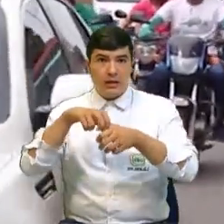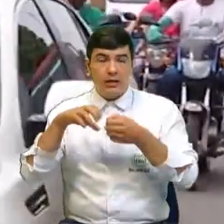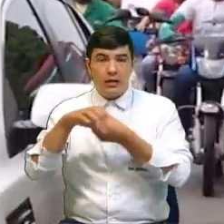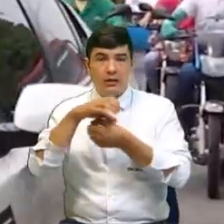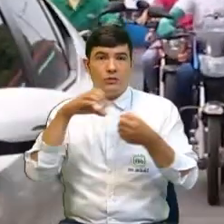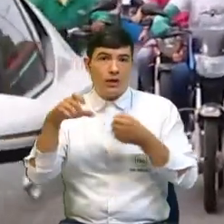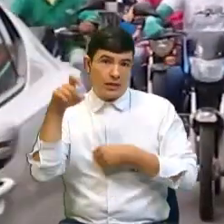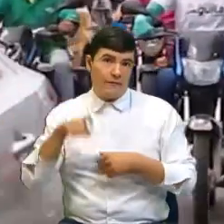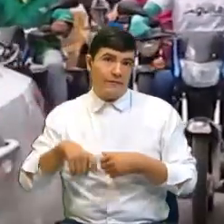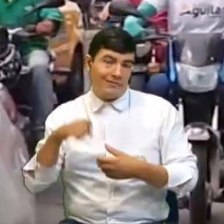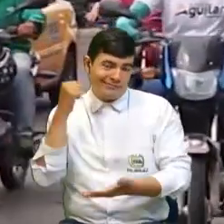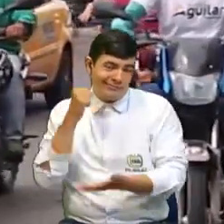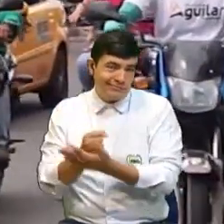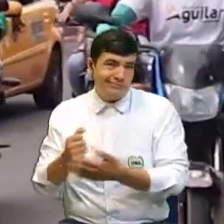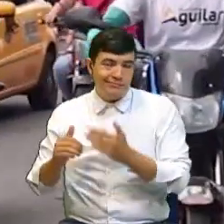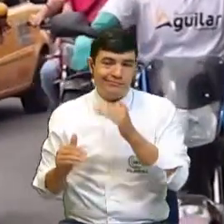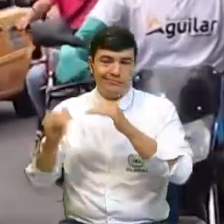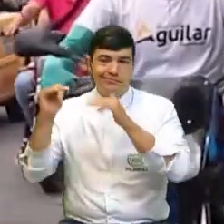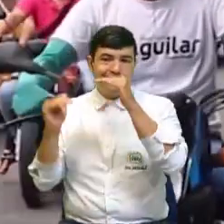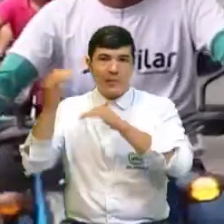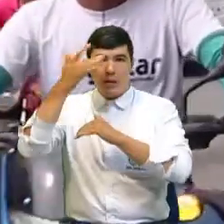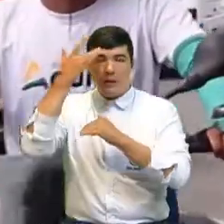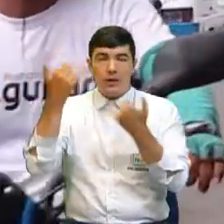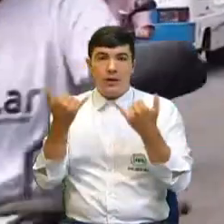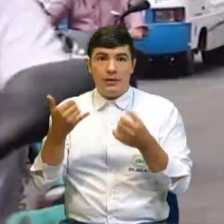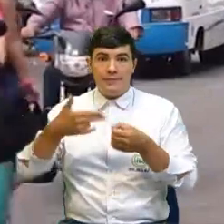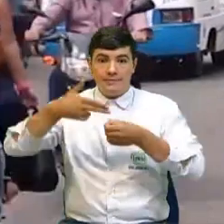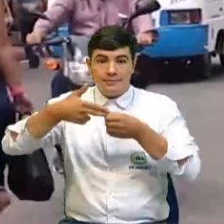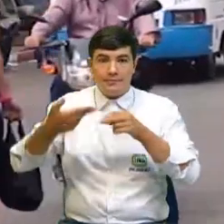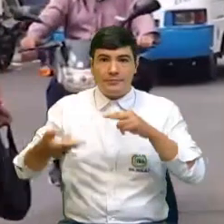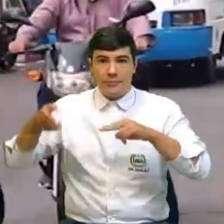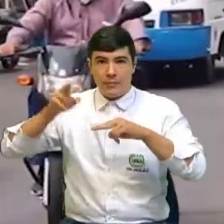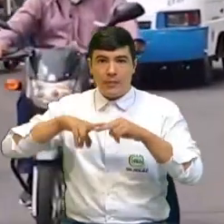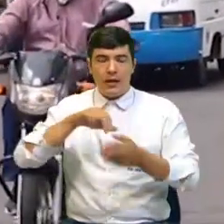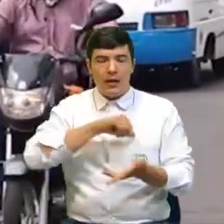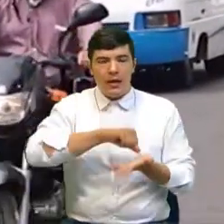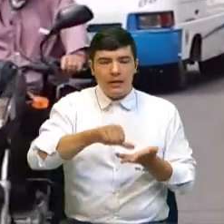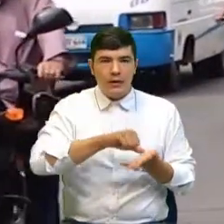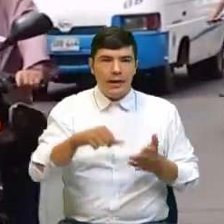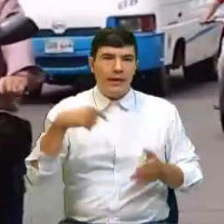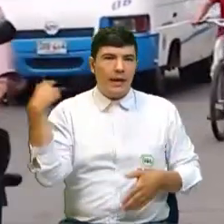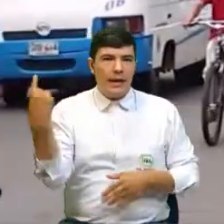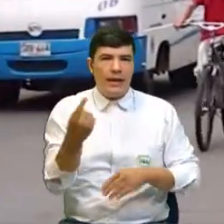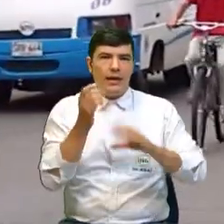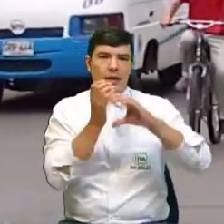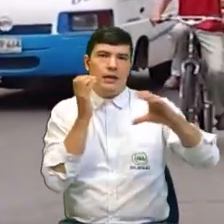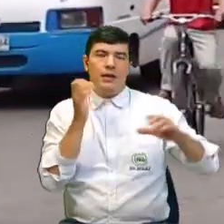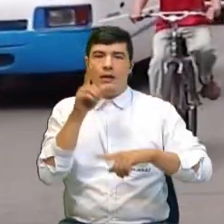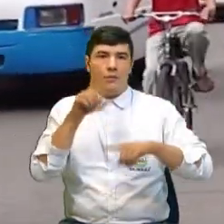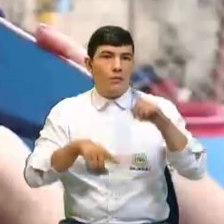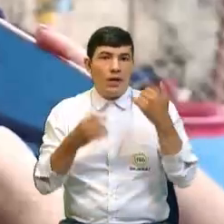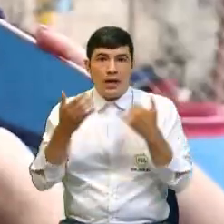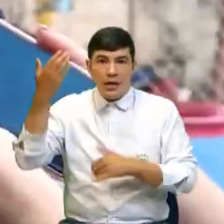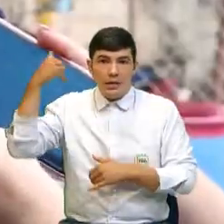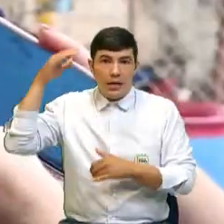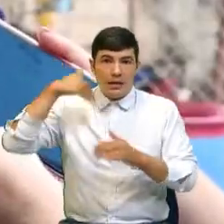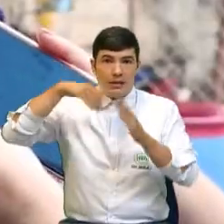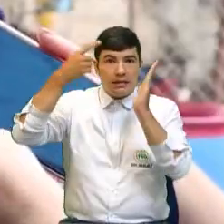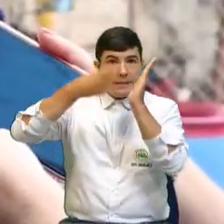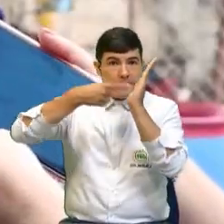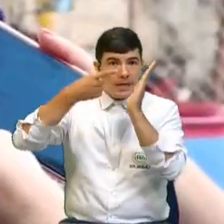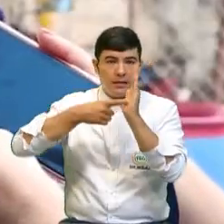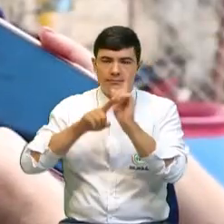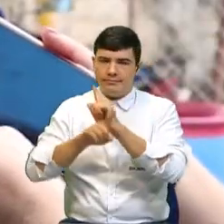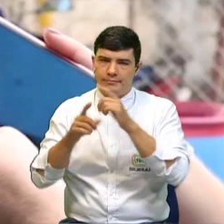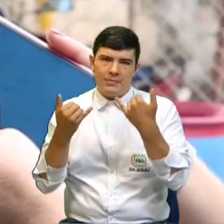nivelar la tarifa por el incremento en el combustible y gastos en general de una buseta y ya no pueden mantener este mismo valor es para